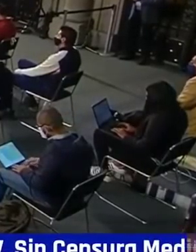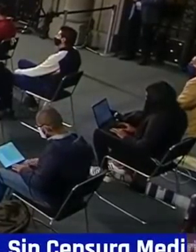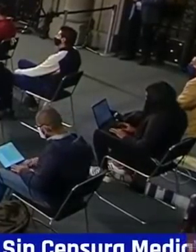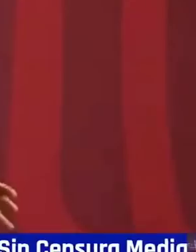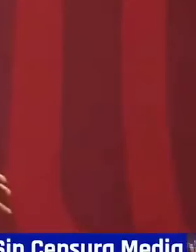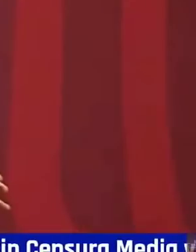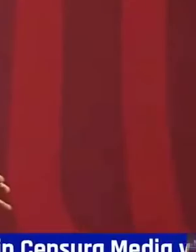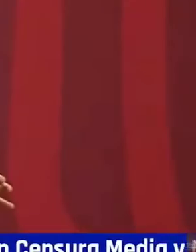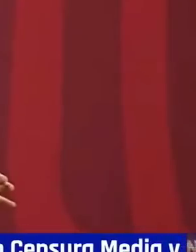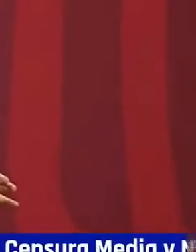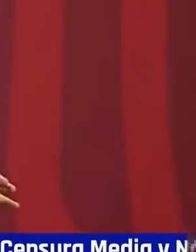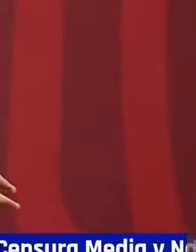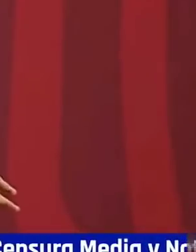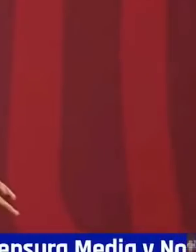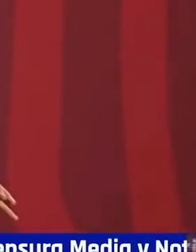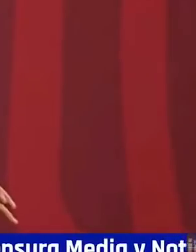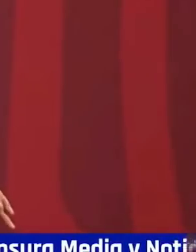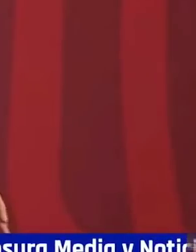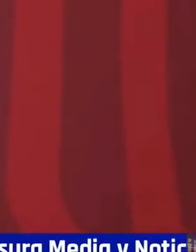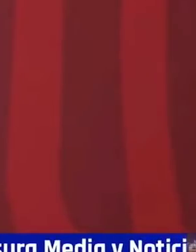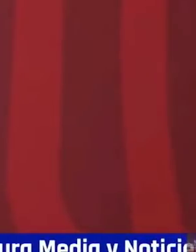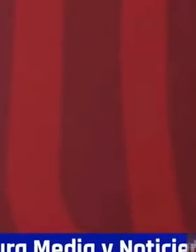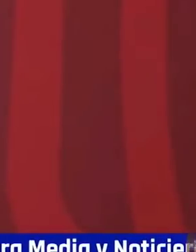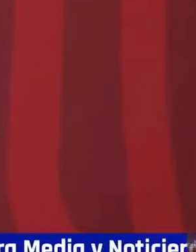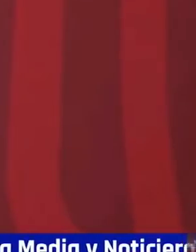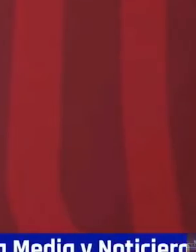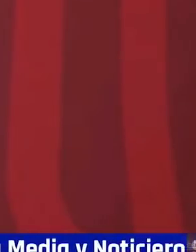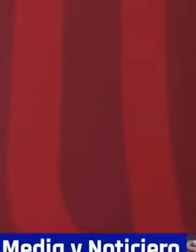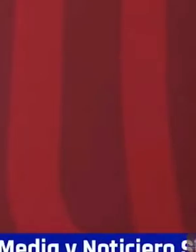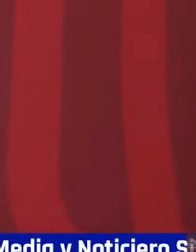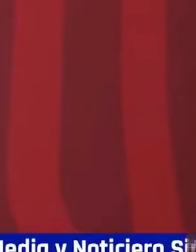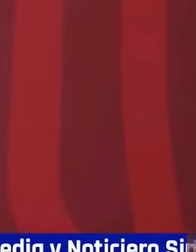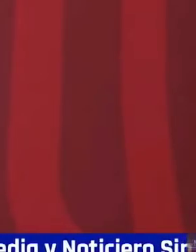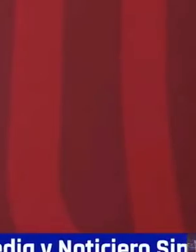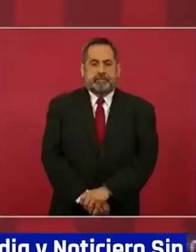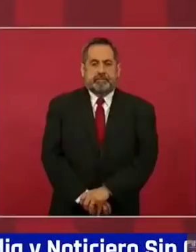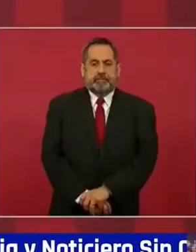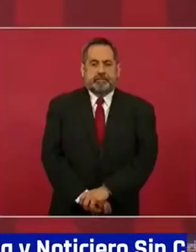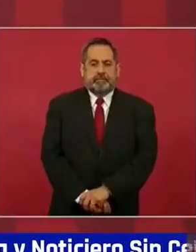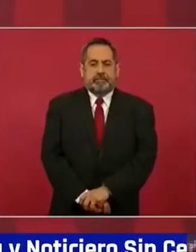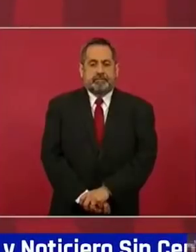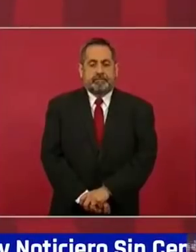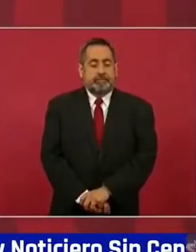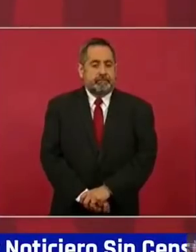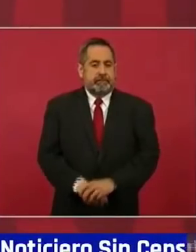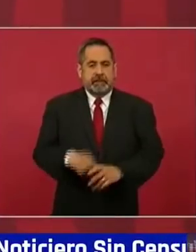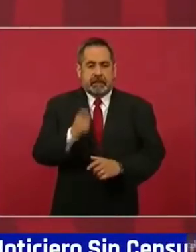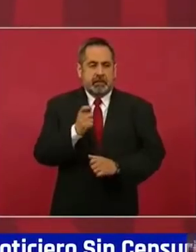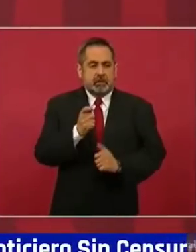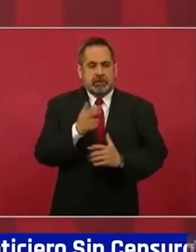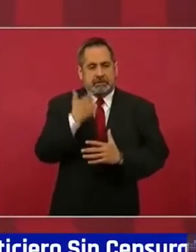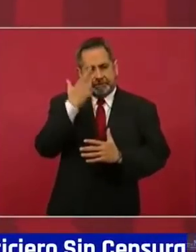Eso es una violación flagrante al derecho internacional.